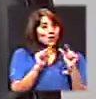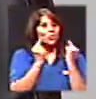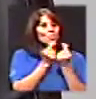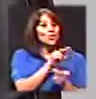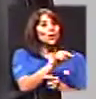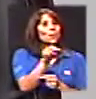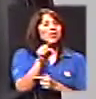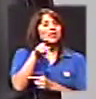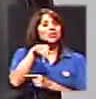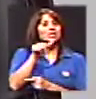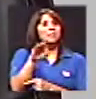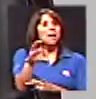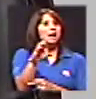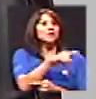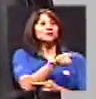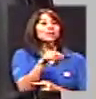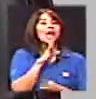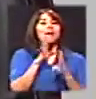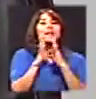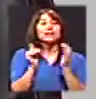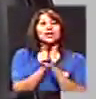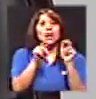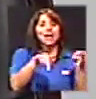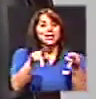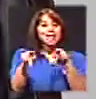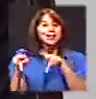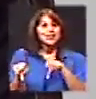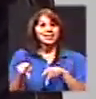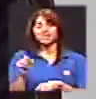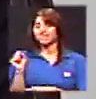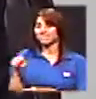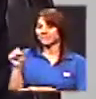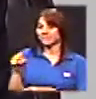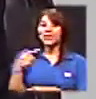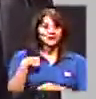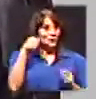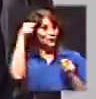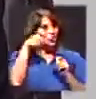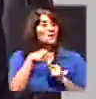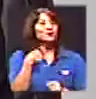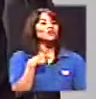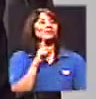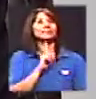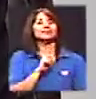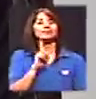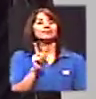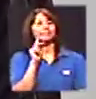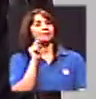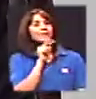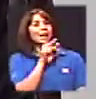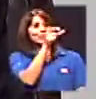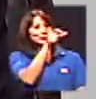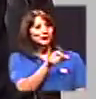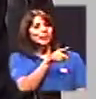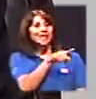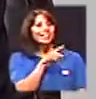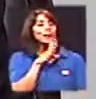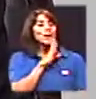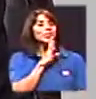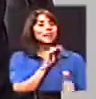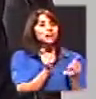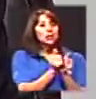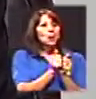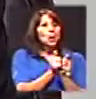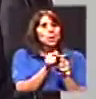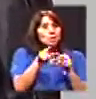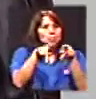Buscando, hablando con la gente. Sí. Recuerdo cuando di la vuelta, estaba usted conversando con algo, no sé si con algún